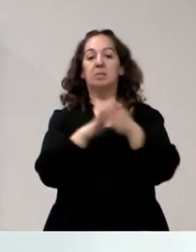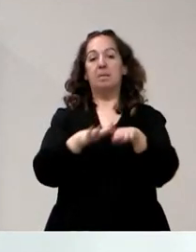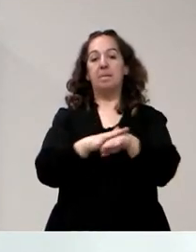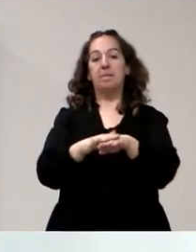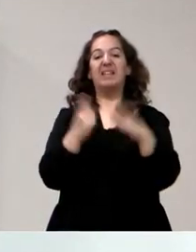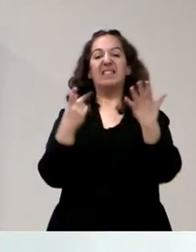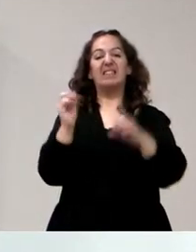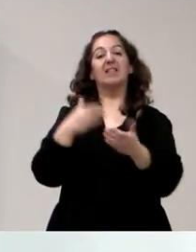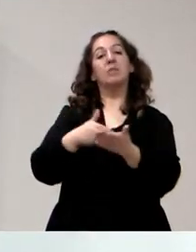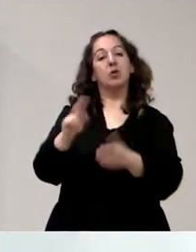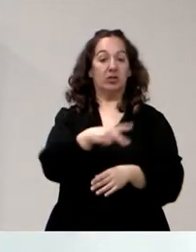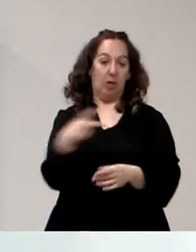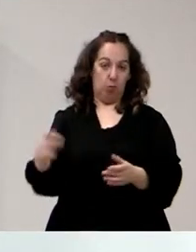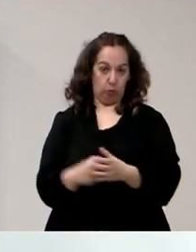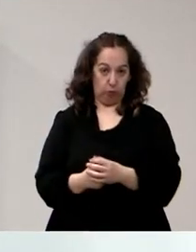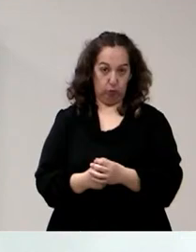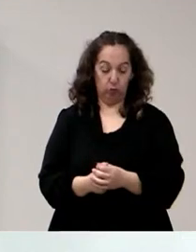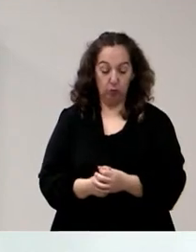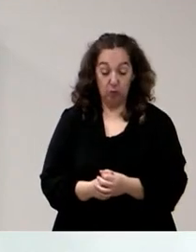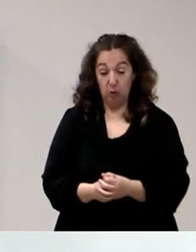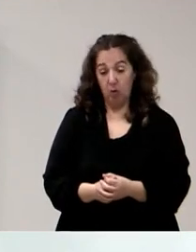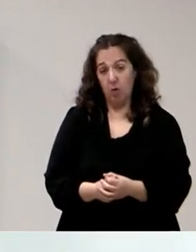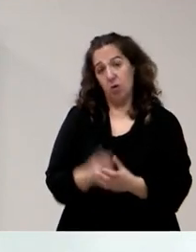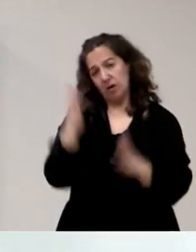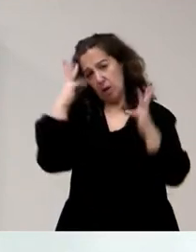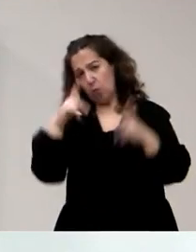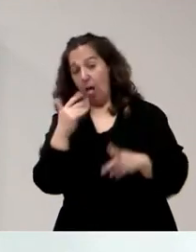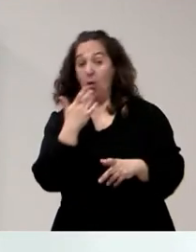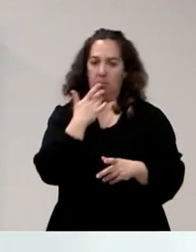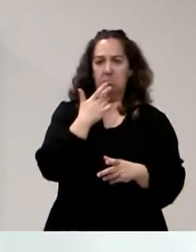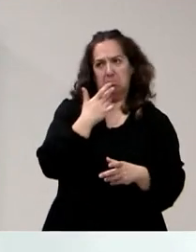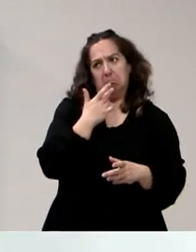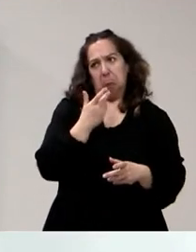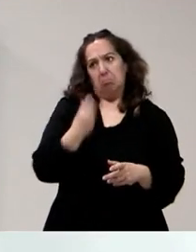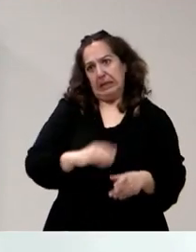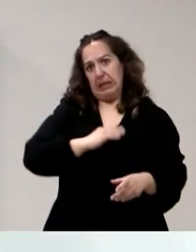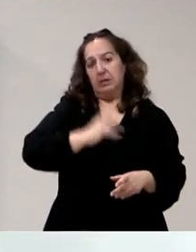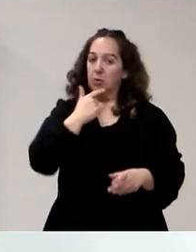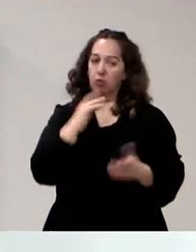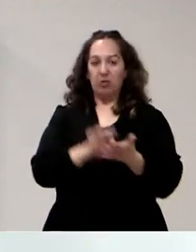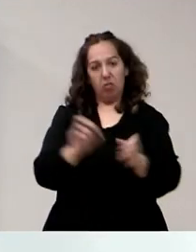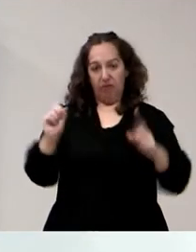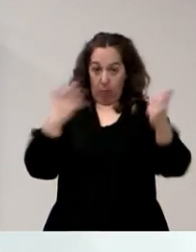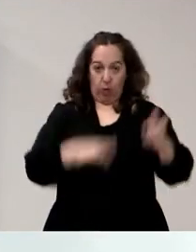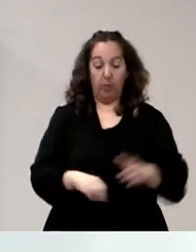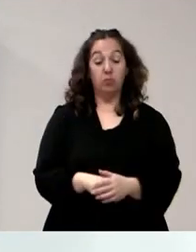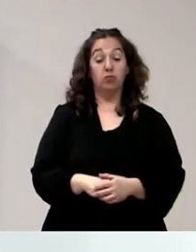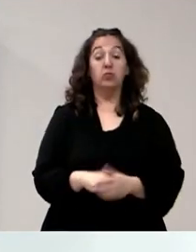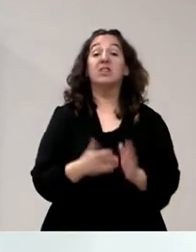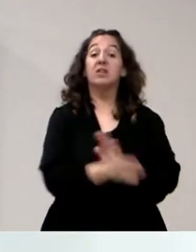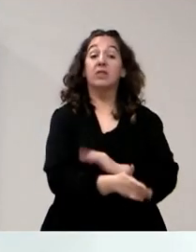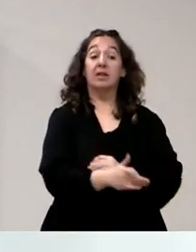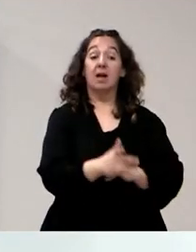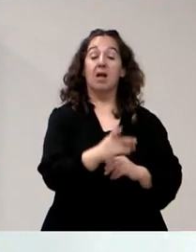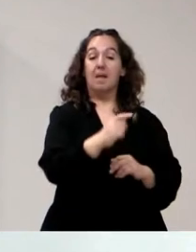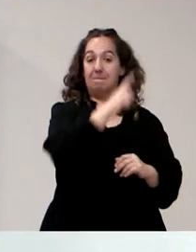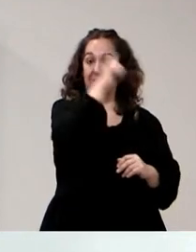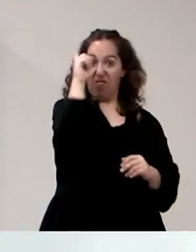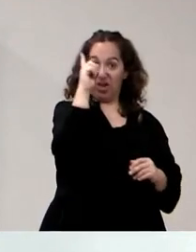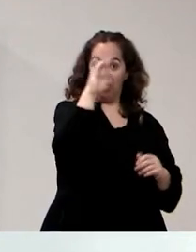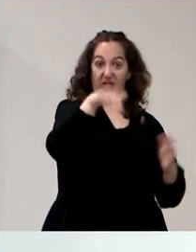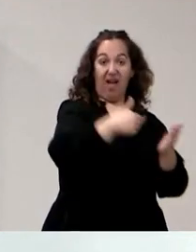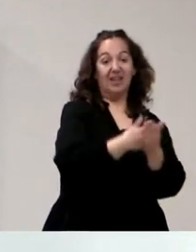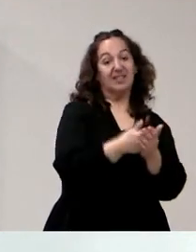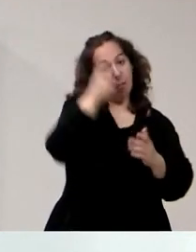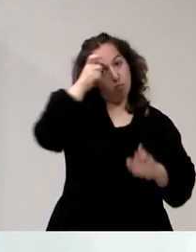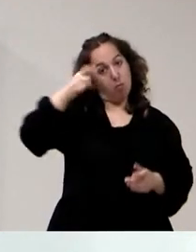poco pero lo que nos va a permitir es poner eso en servicio qué supone eso pues muy fácil que entre Madrid y el enlace de